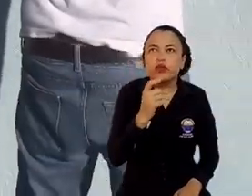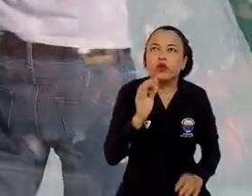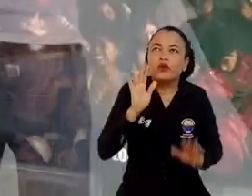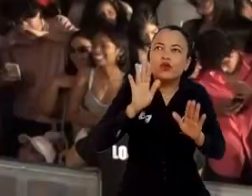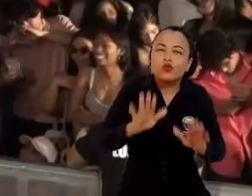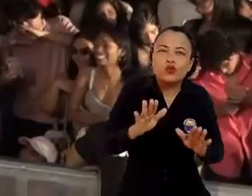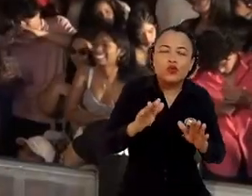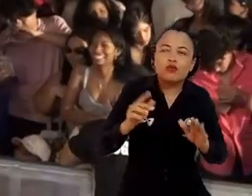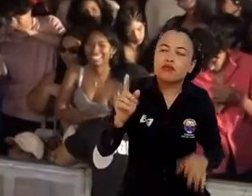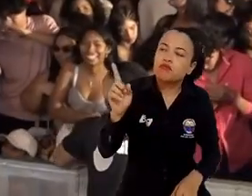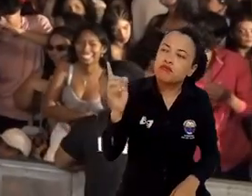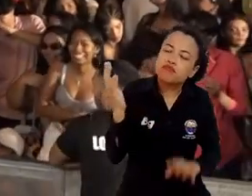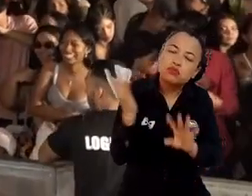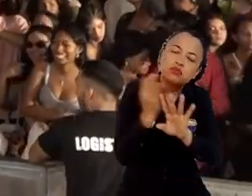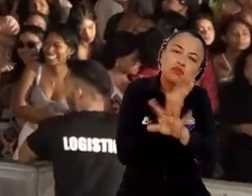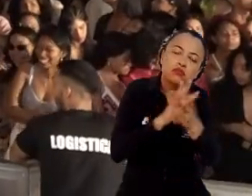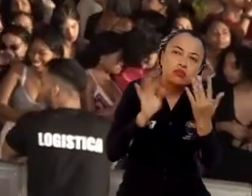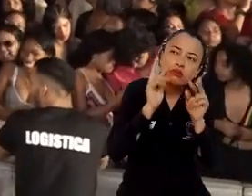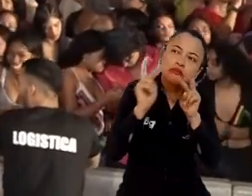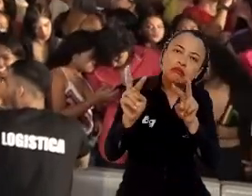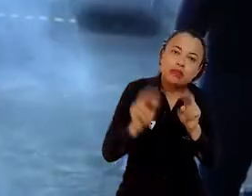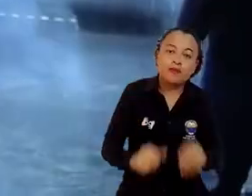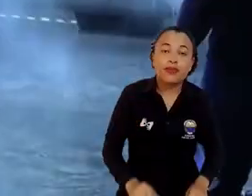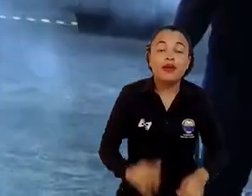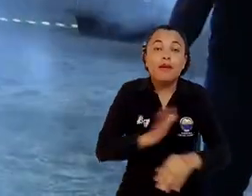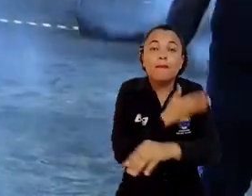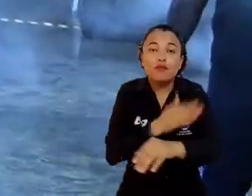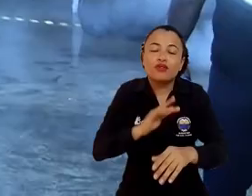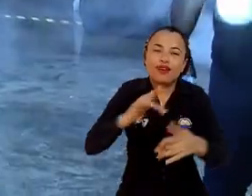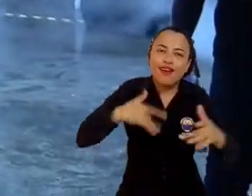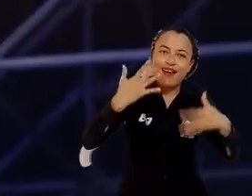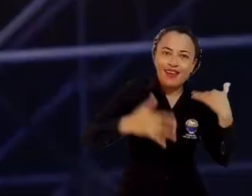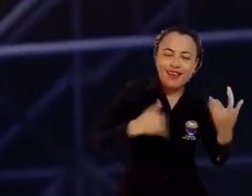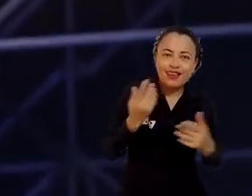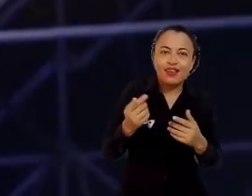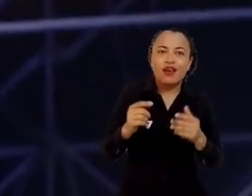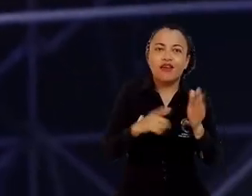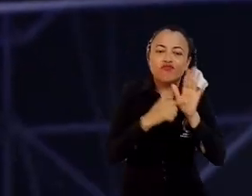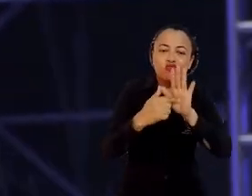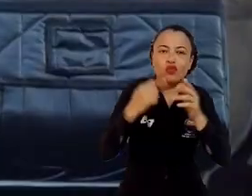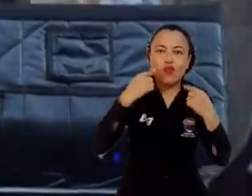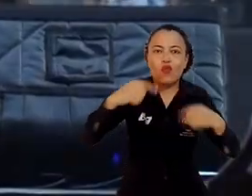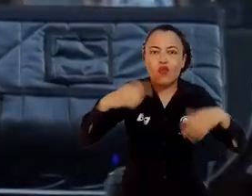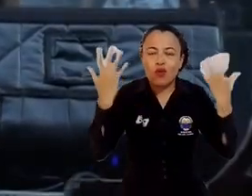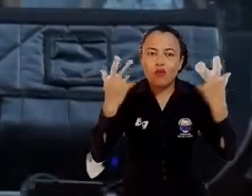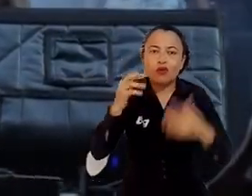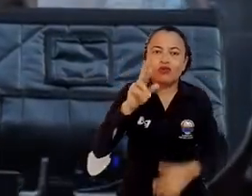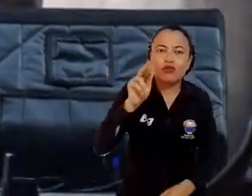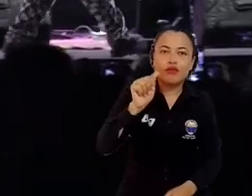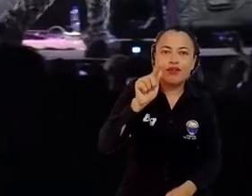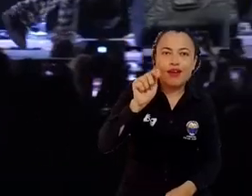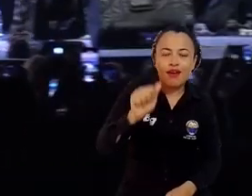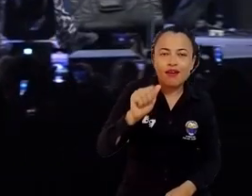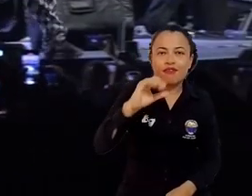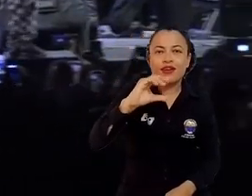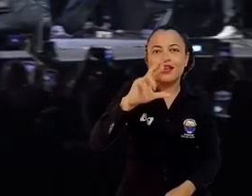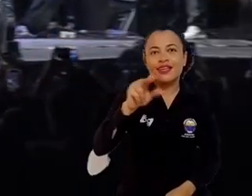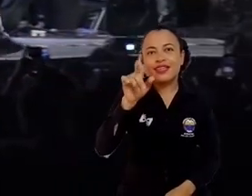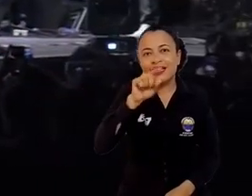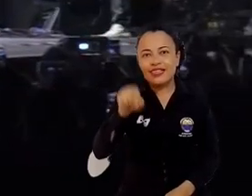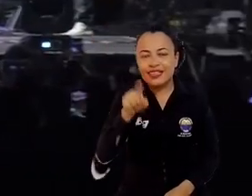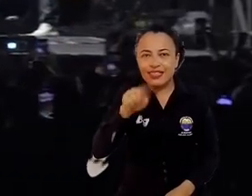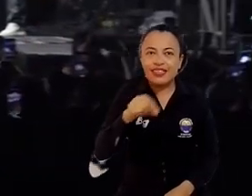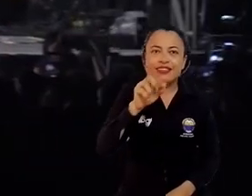lugar. La música es alegría y con grandes artistas finalizó este festival. Rafa Pérez, Chrissy Ronnie y Deco despertaron